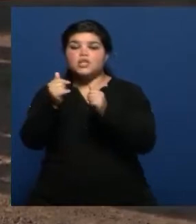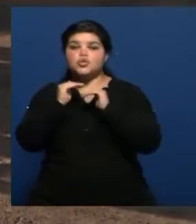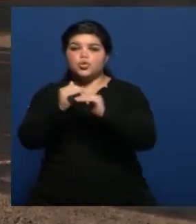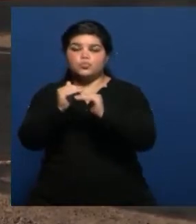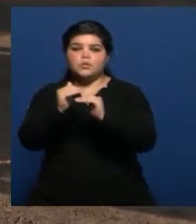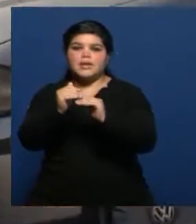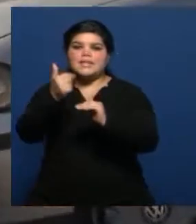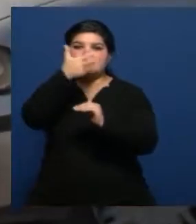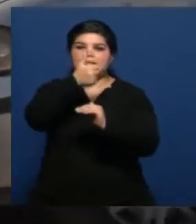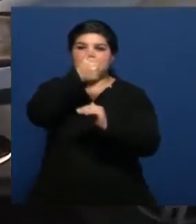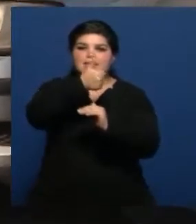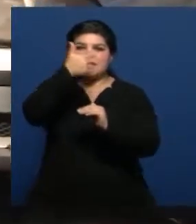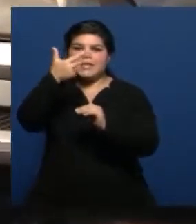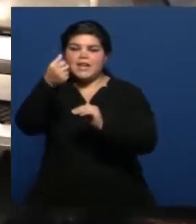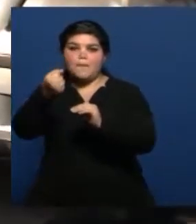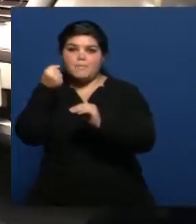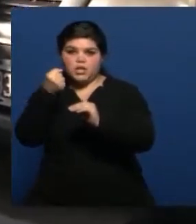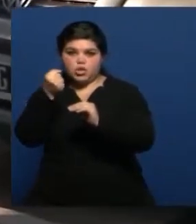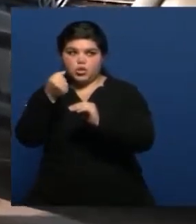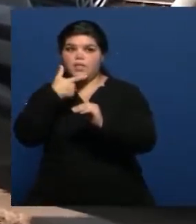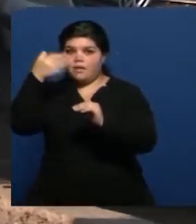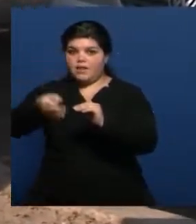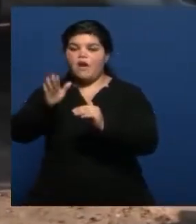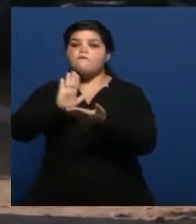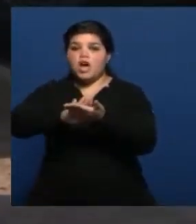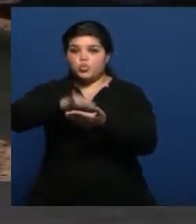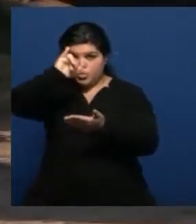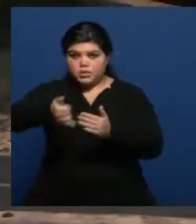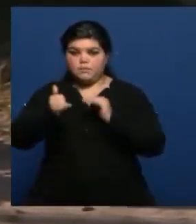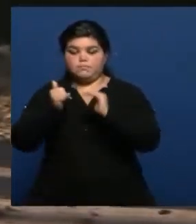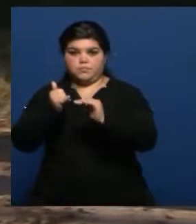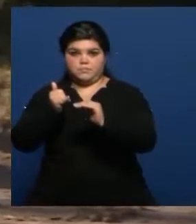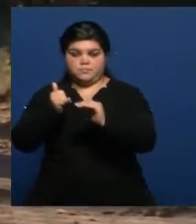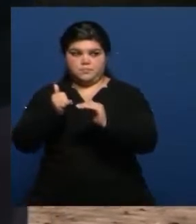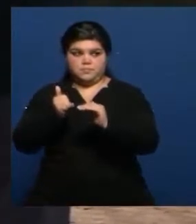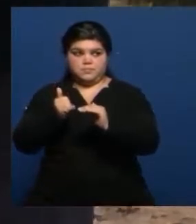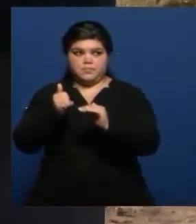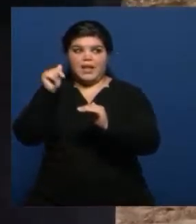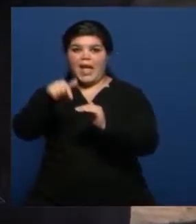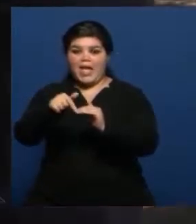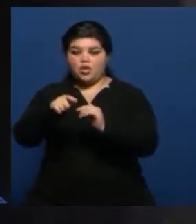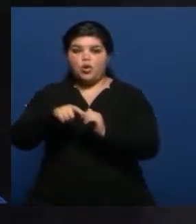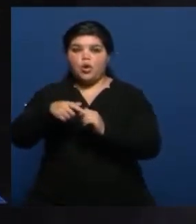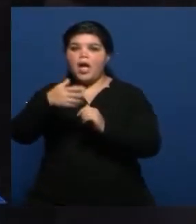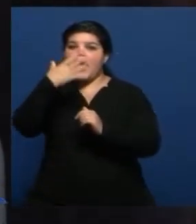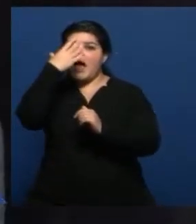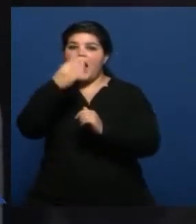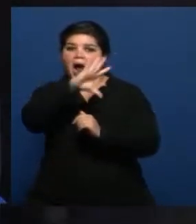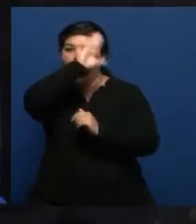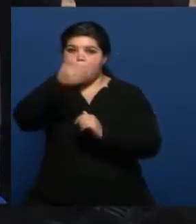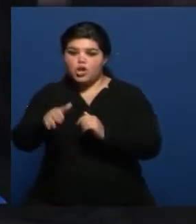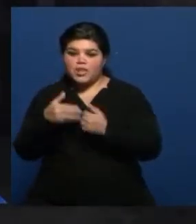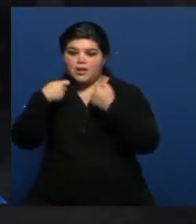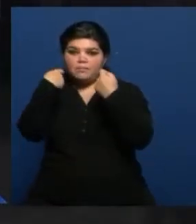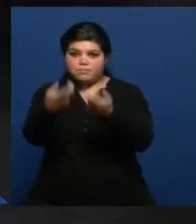63 pesos. 63 pesos, bien. Facturado. Bien, va a un distribuidor. Se lo entregan, se lo entregan a unas camionetas. Bien. Esas